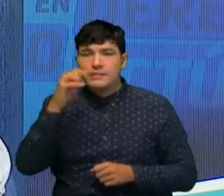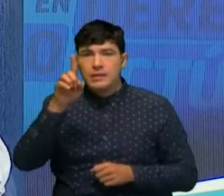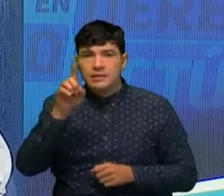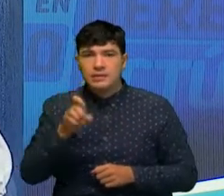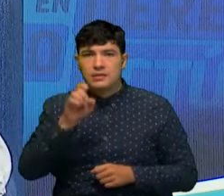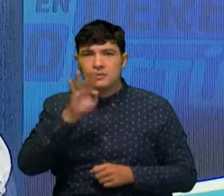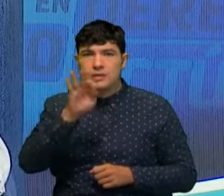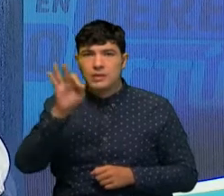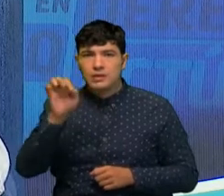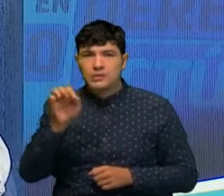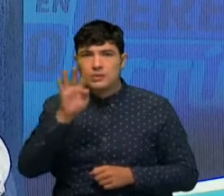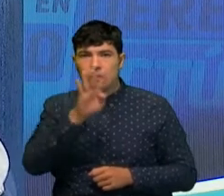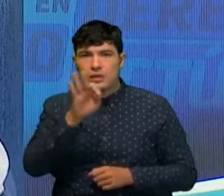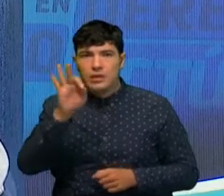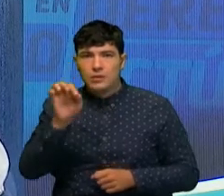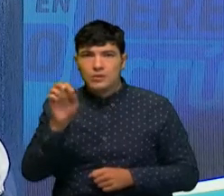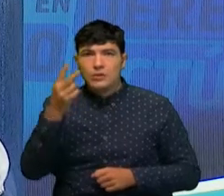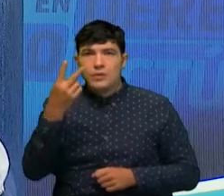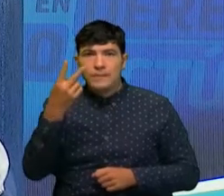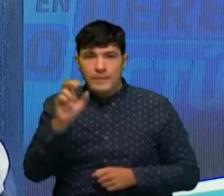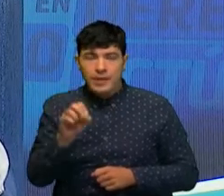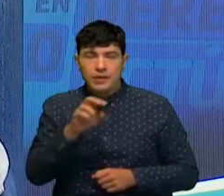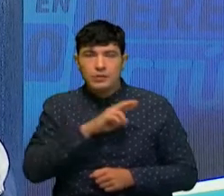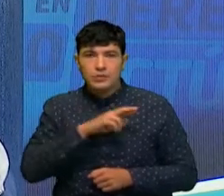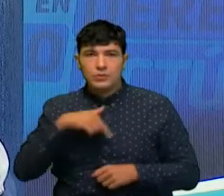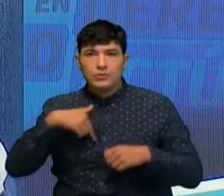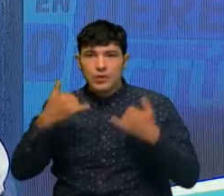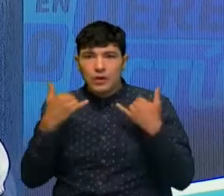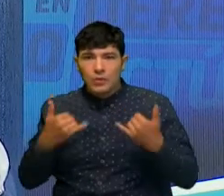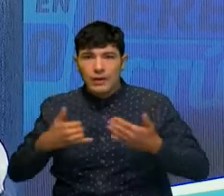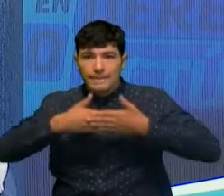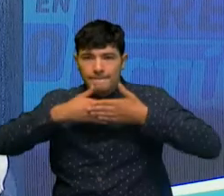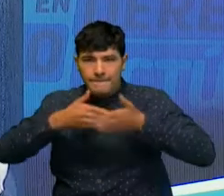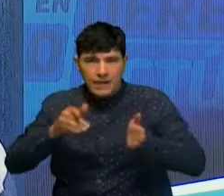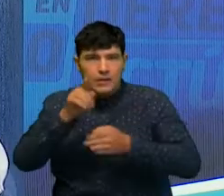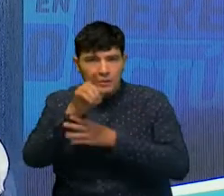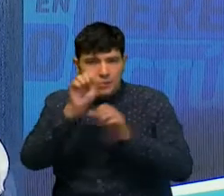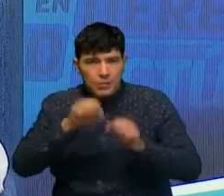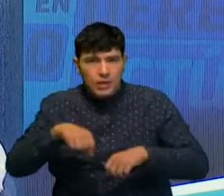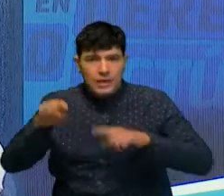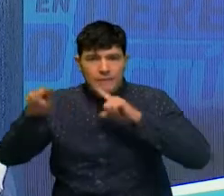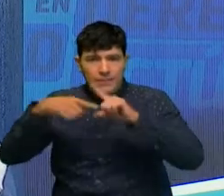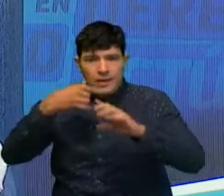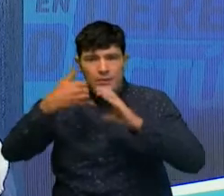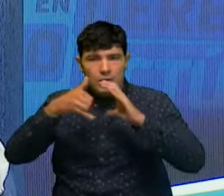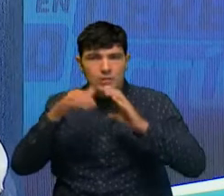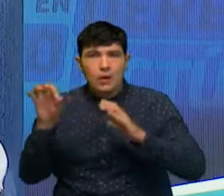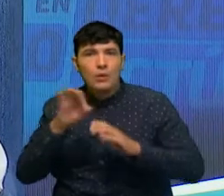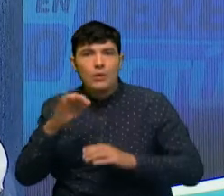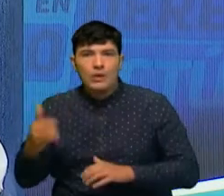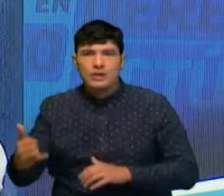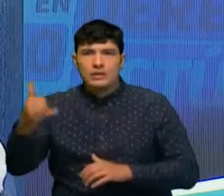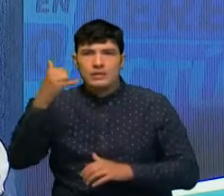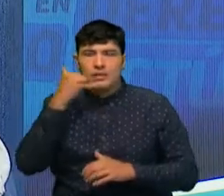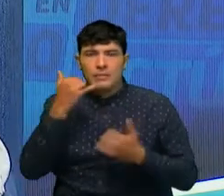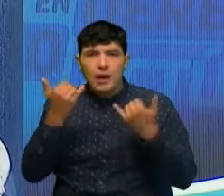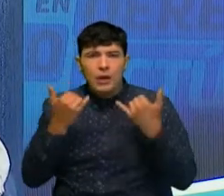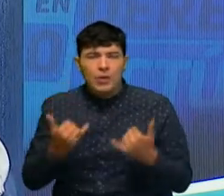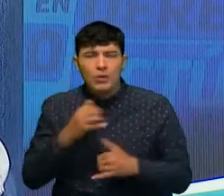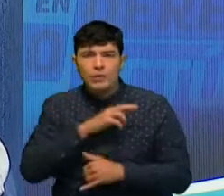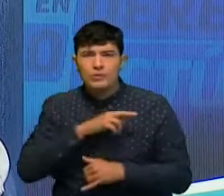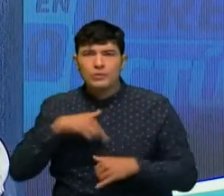648-4820. A partir de este momento, abrimos nuestros canales de comunicación para escucharlos. Hoy vamos a estar hablando de